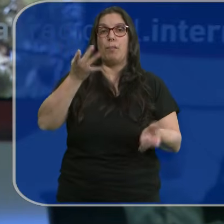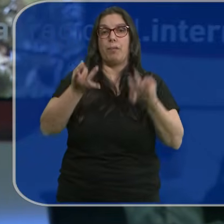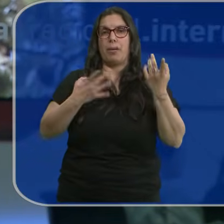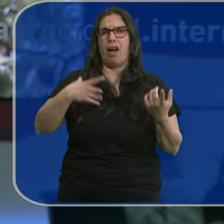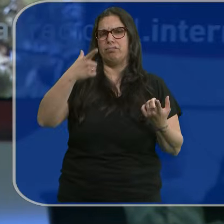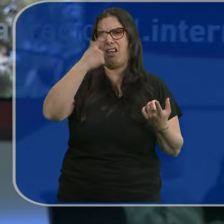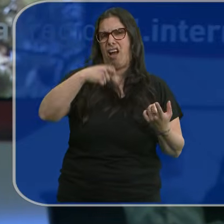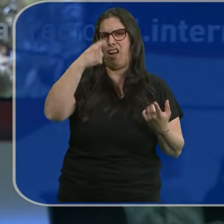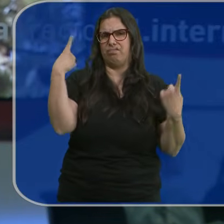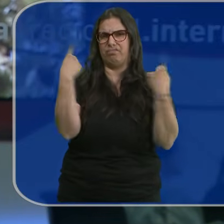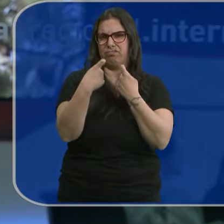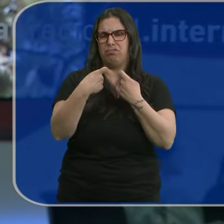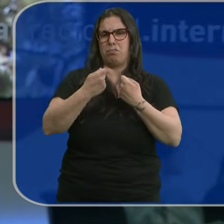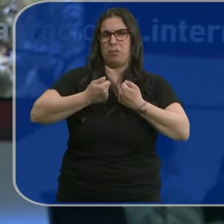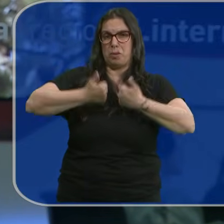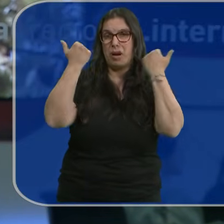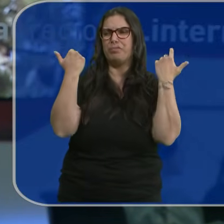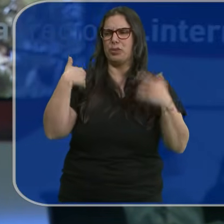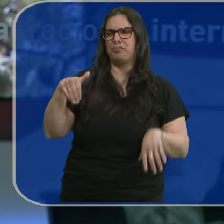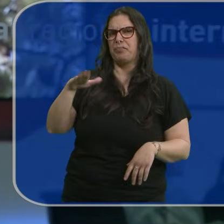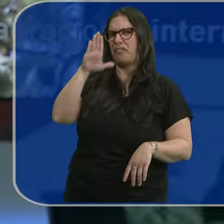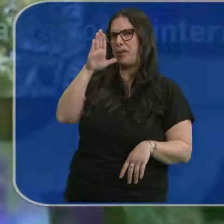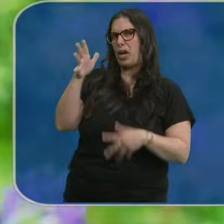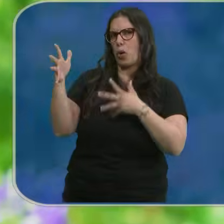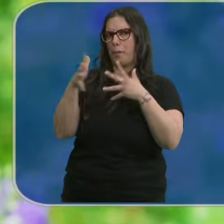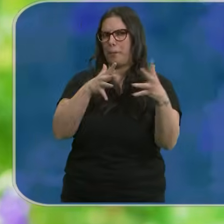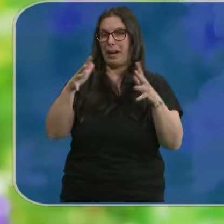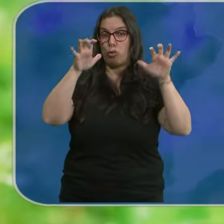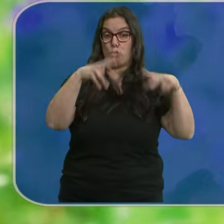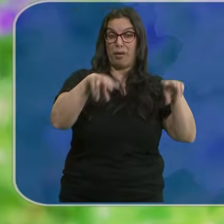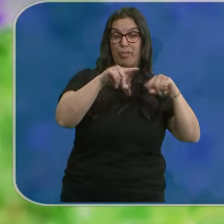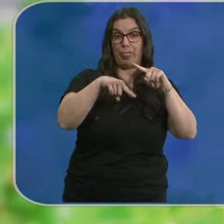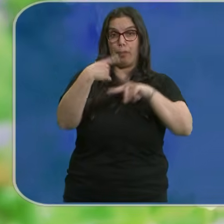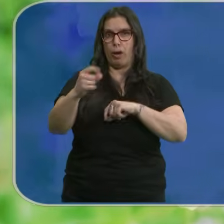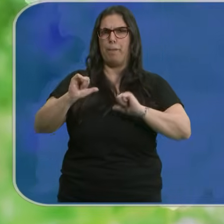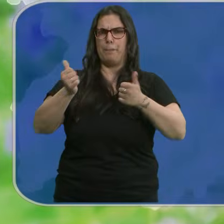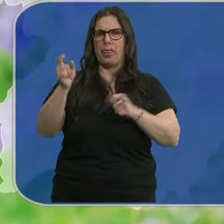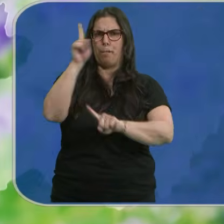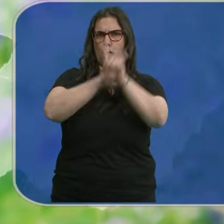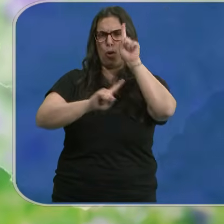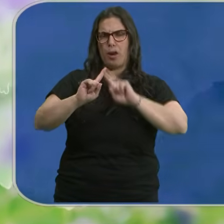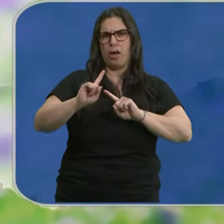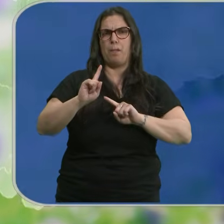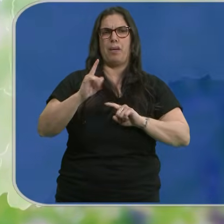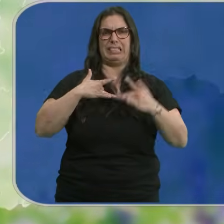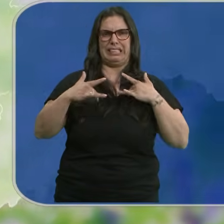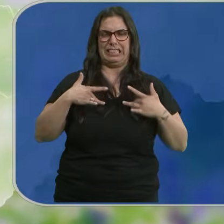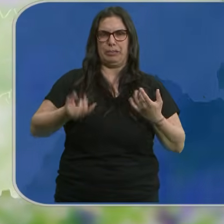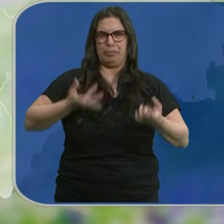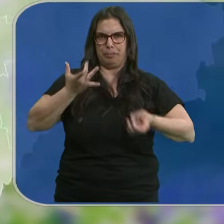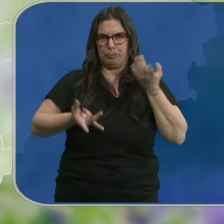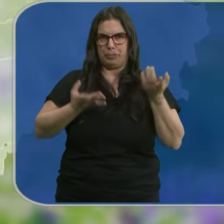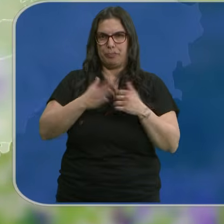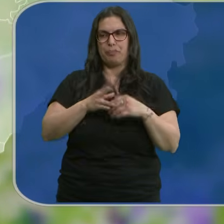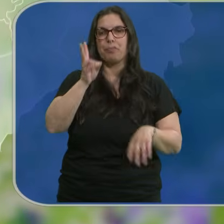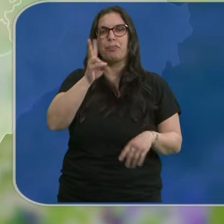las alergias, aunque ya desde los meses de febrero y marzo, cuando terminaron las lluvias, los alérgicos empezaron a tener los primeros síntomas. Así